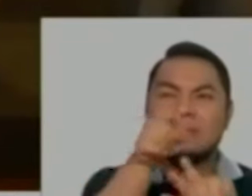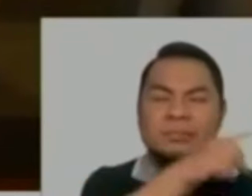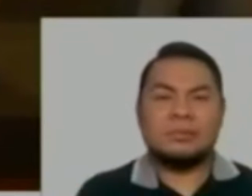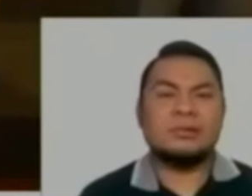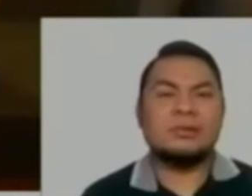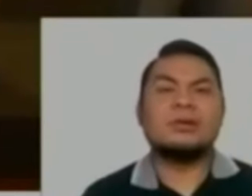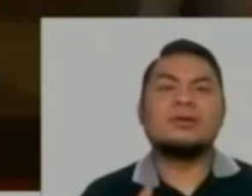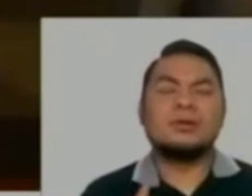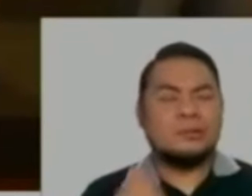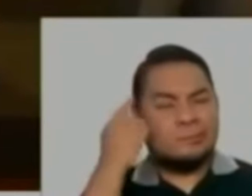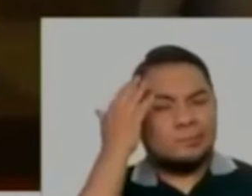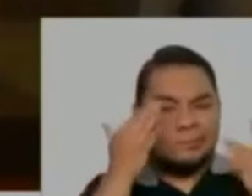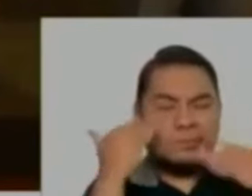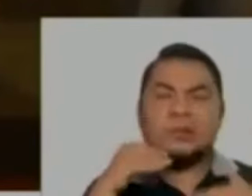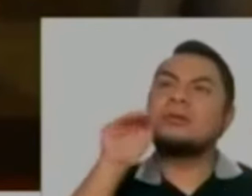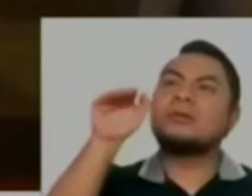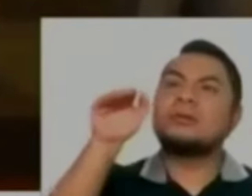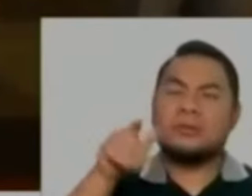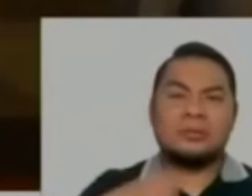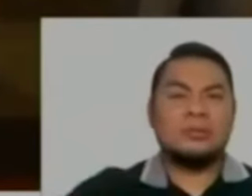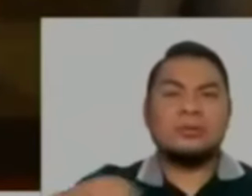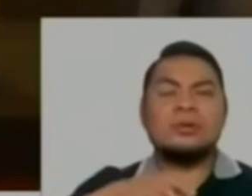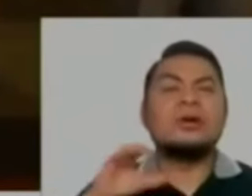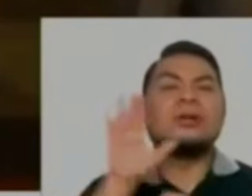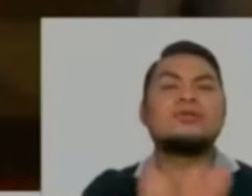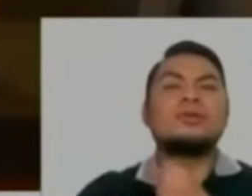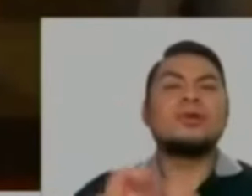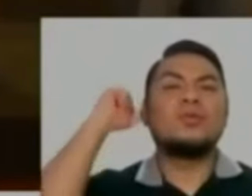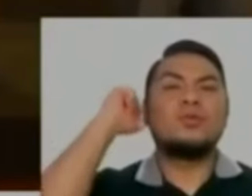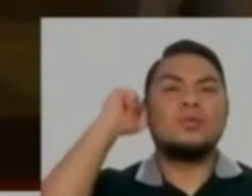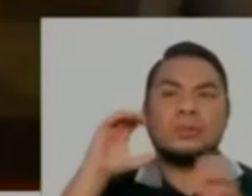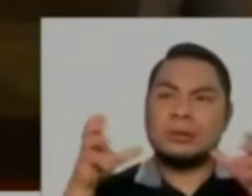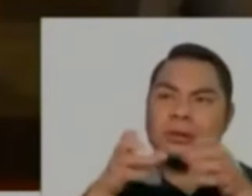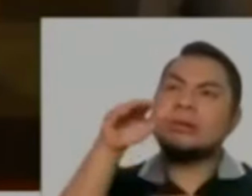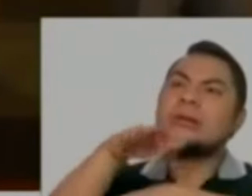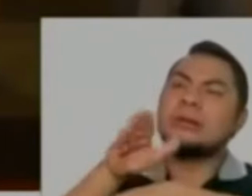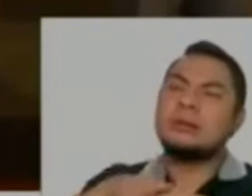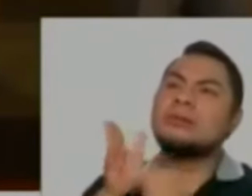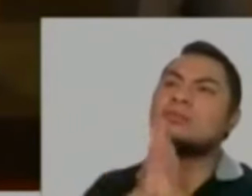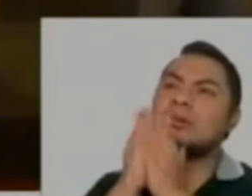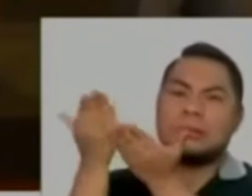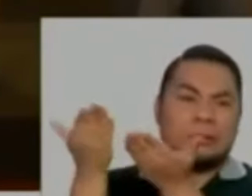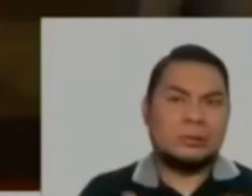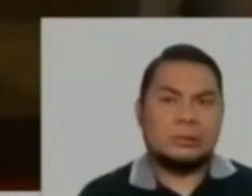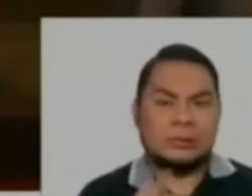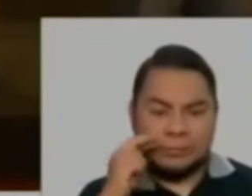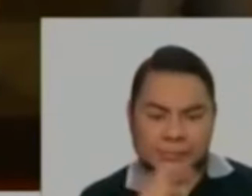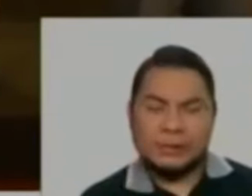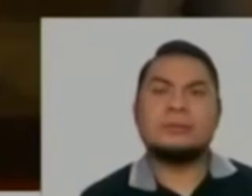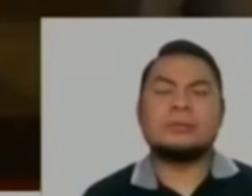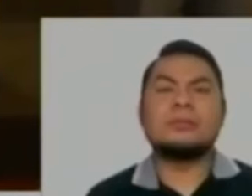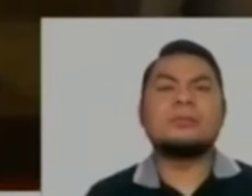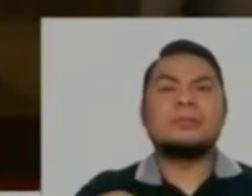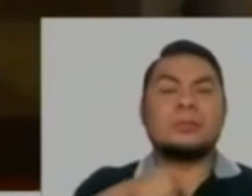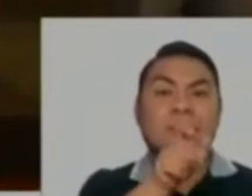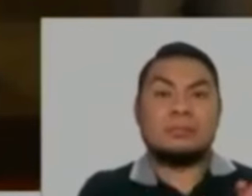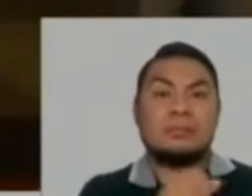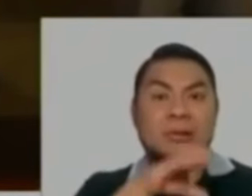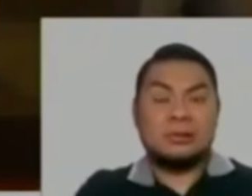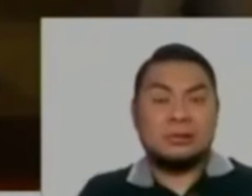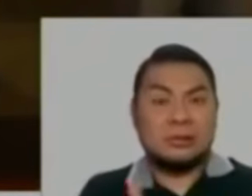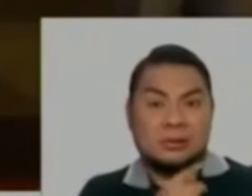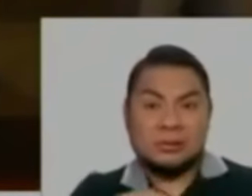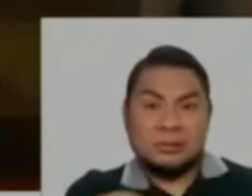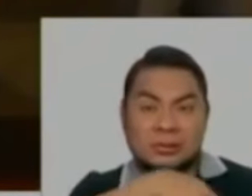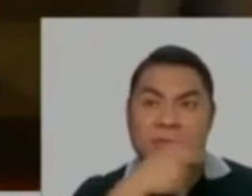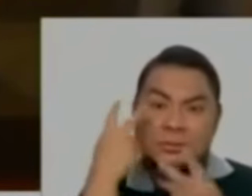Llamamos a las organizaciones defensoras de los derechos humanos para que intercedan por los detenidos,